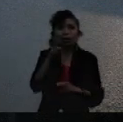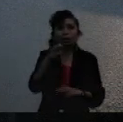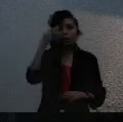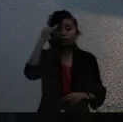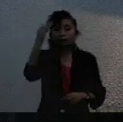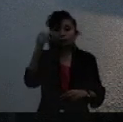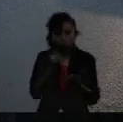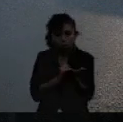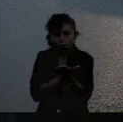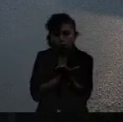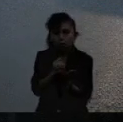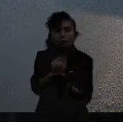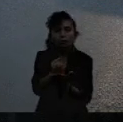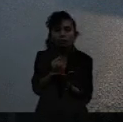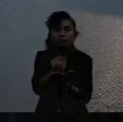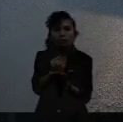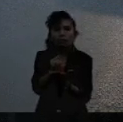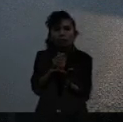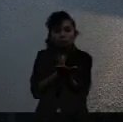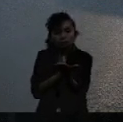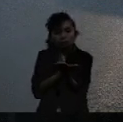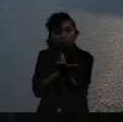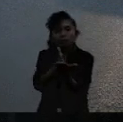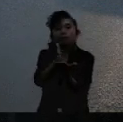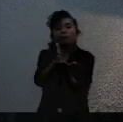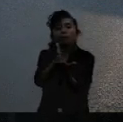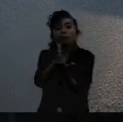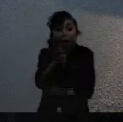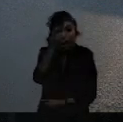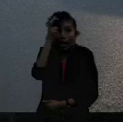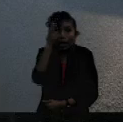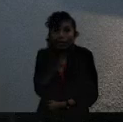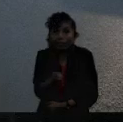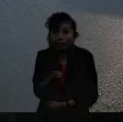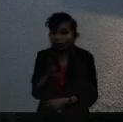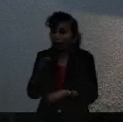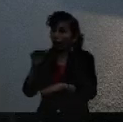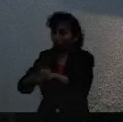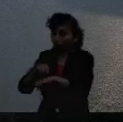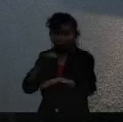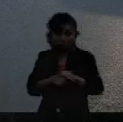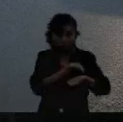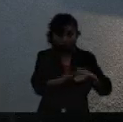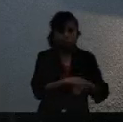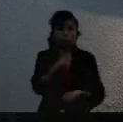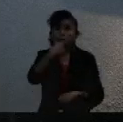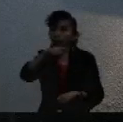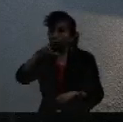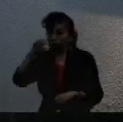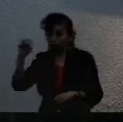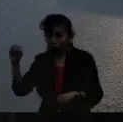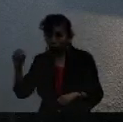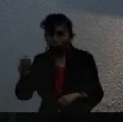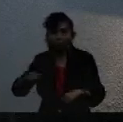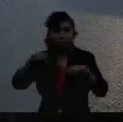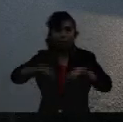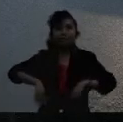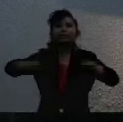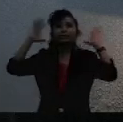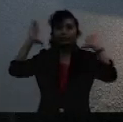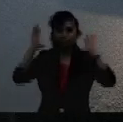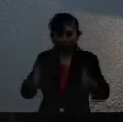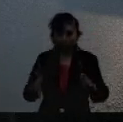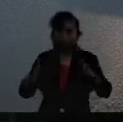que decidir el destino de lo que viene y ese momento Amigas y amigos Quintana renses es ahora la